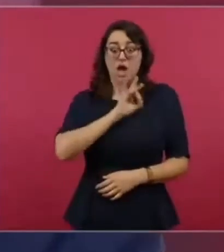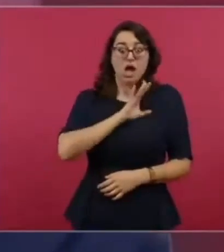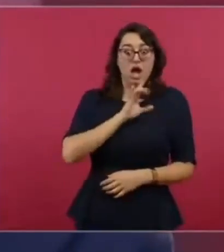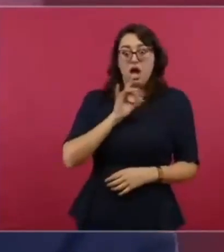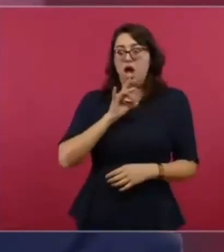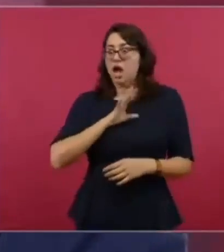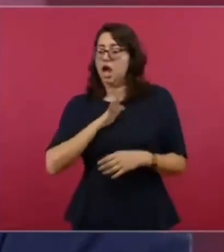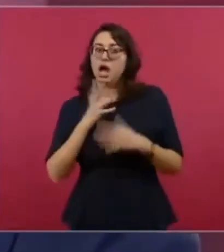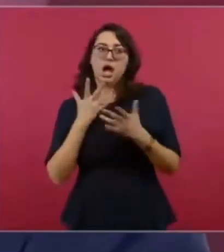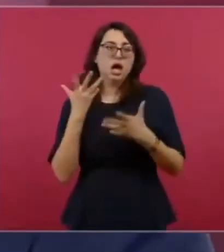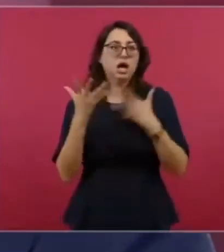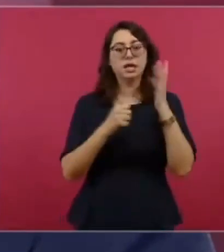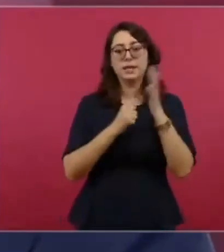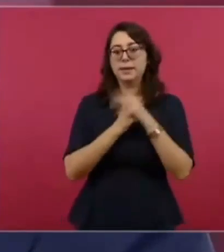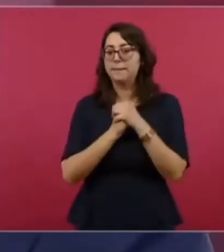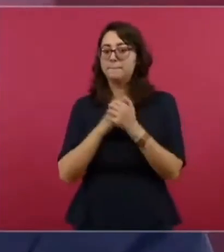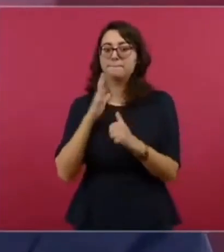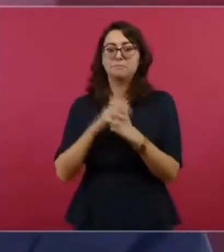muy avispado.